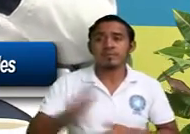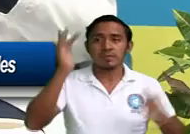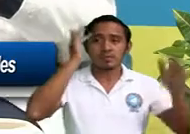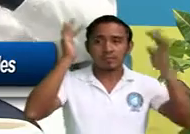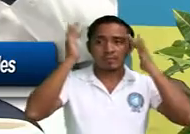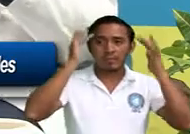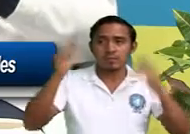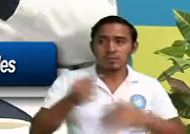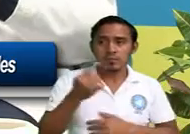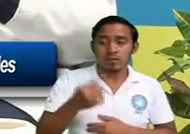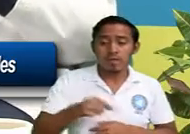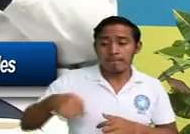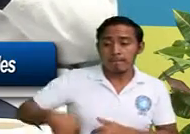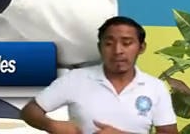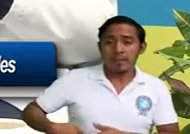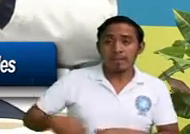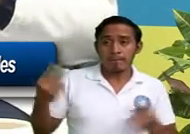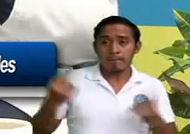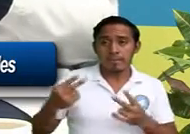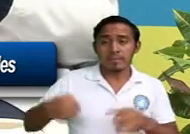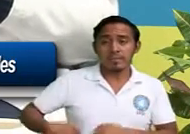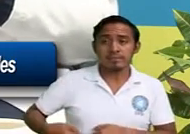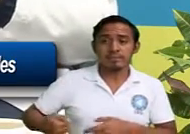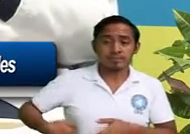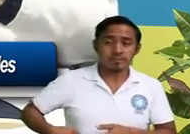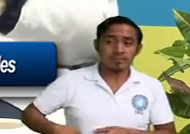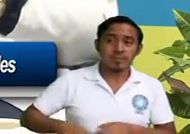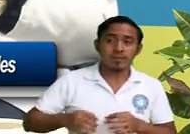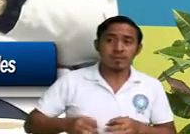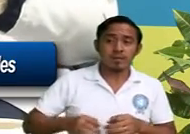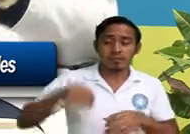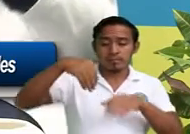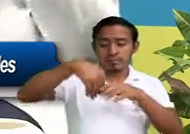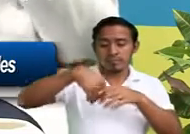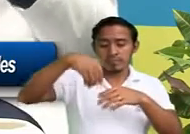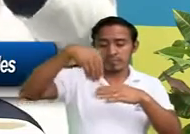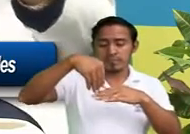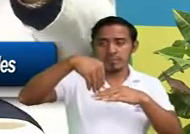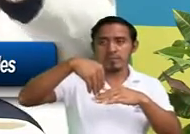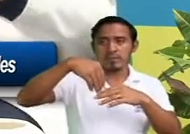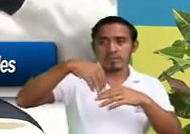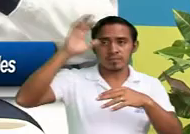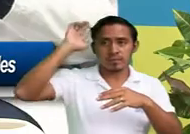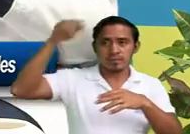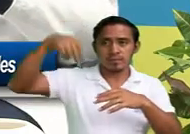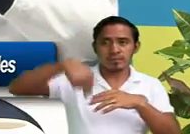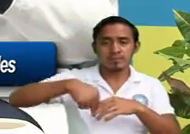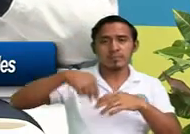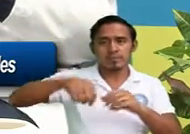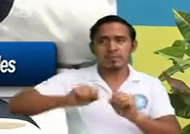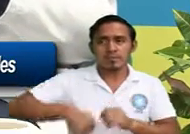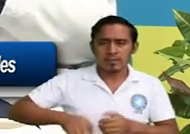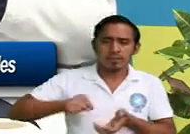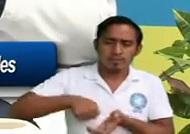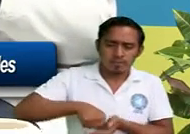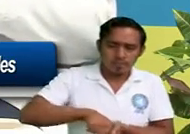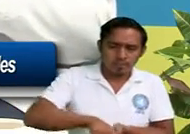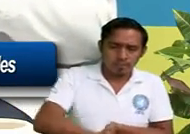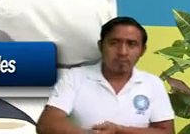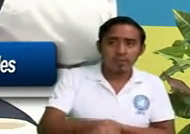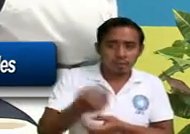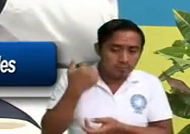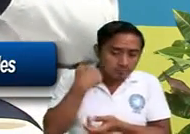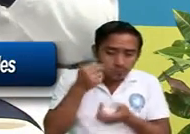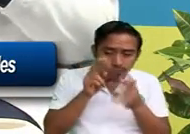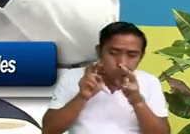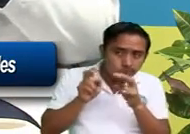preocupamos solamente por el que está vivo. Si este feto que está vivo está de cabecita, podemos darle un parto vía vaginal, siempre